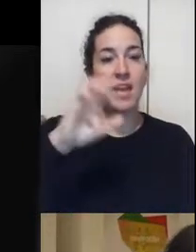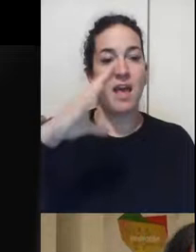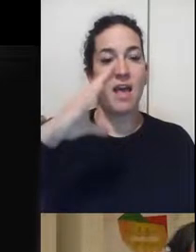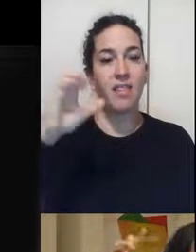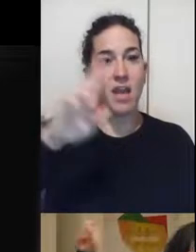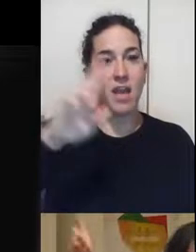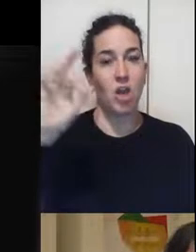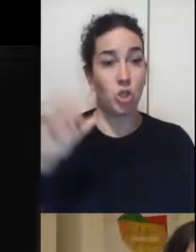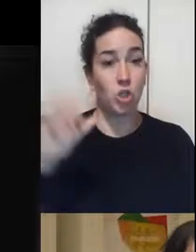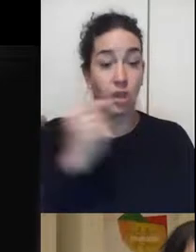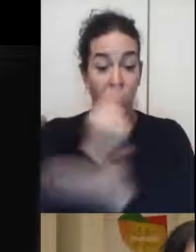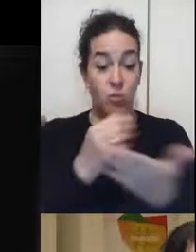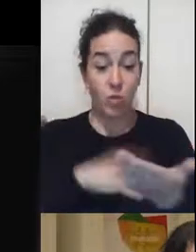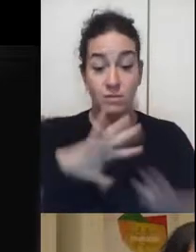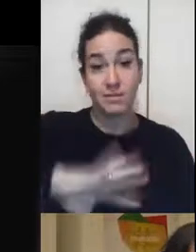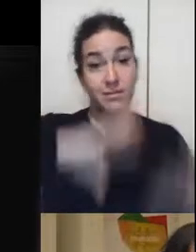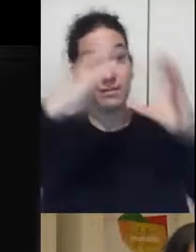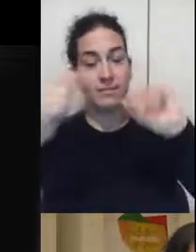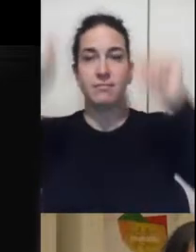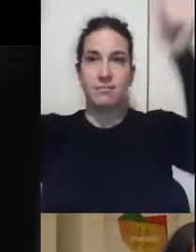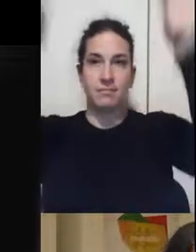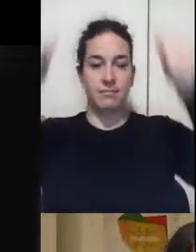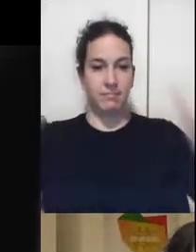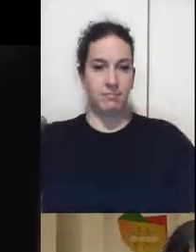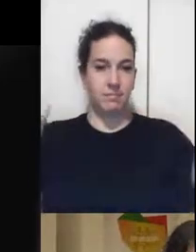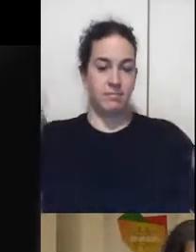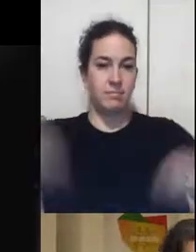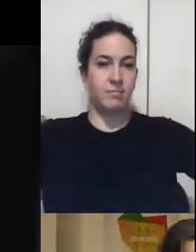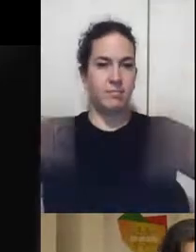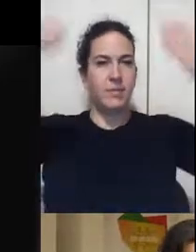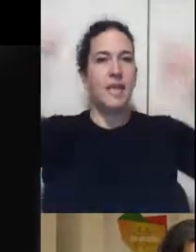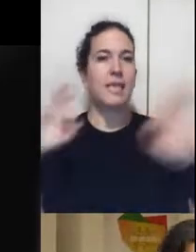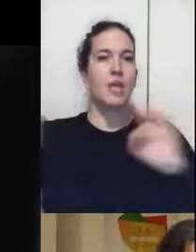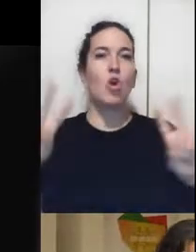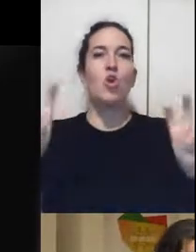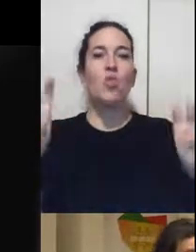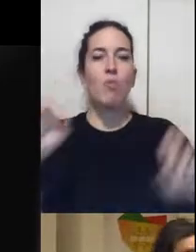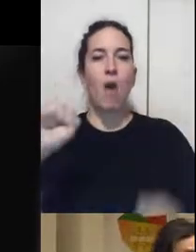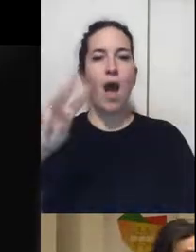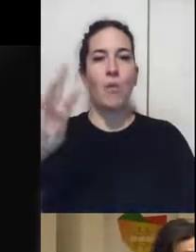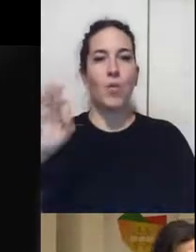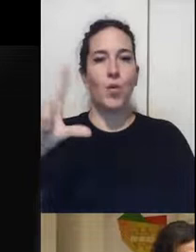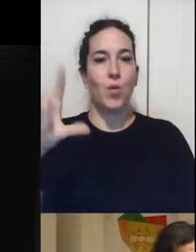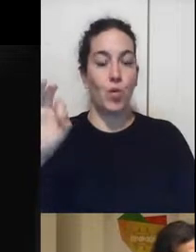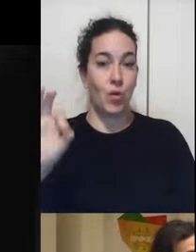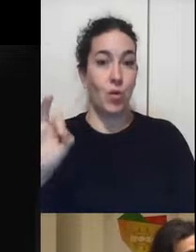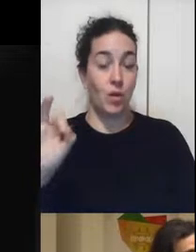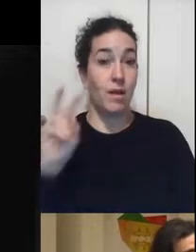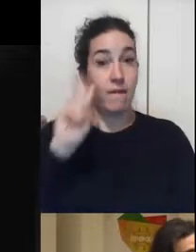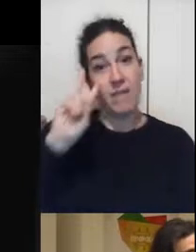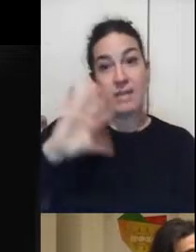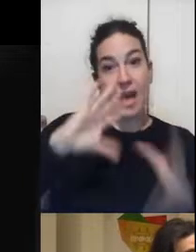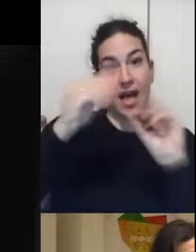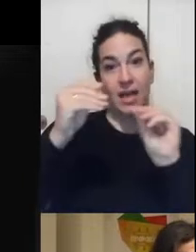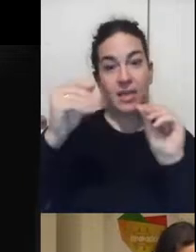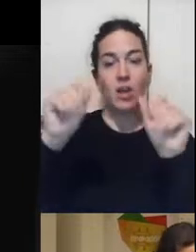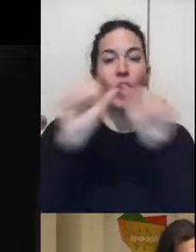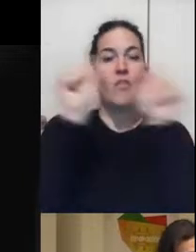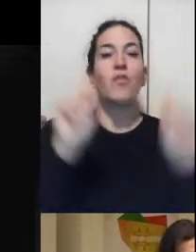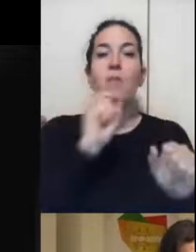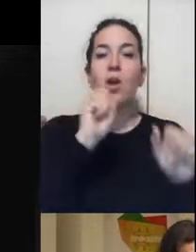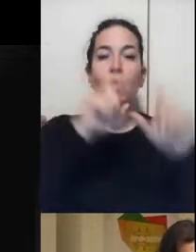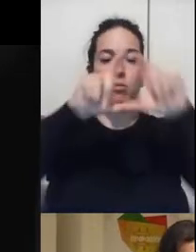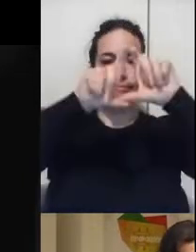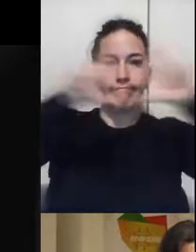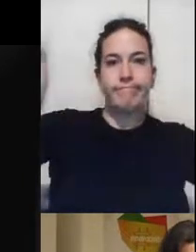adaptó, lo proyectó en este caso el nuevo Apolo, teniendo que adaptarlo, pues como ven, a un formato vertical, a